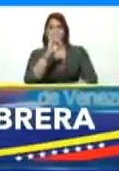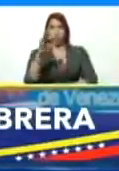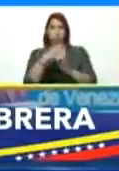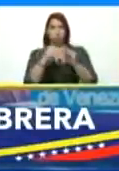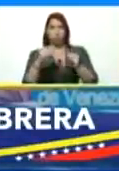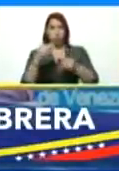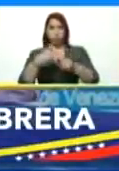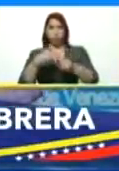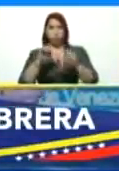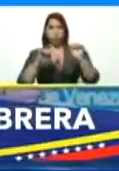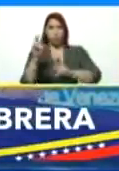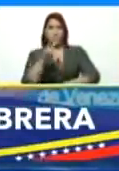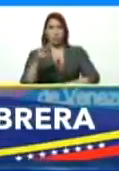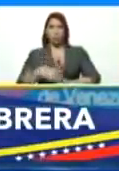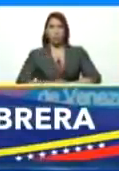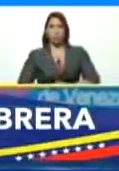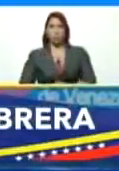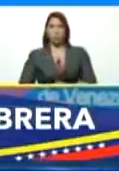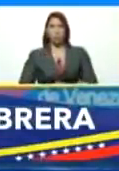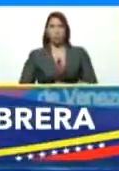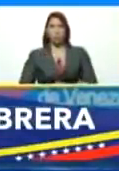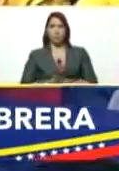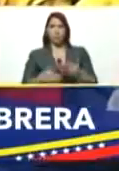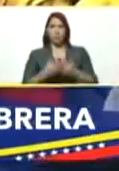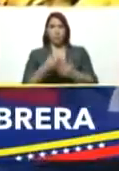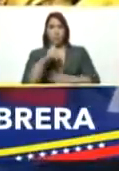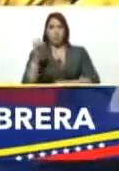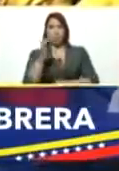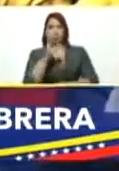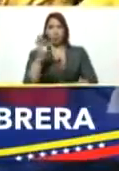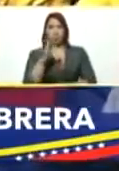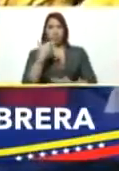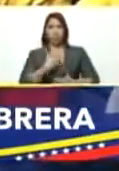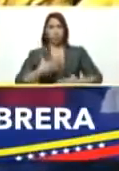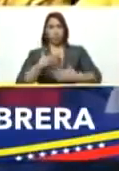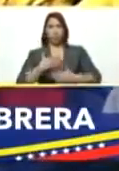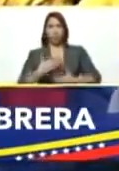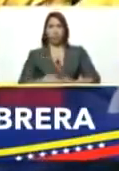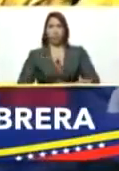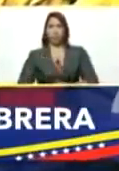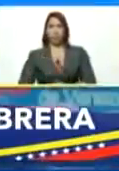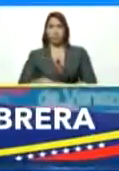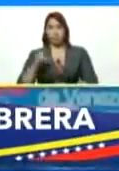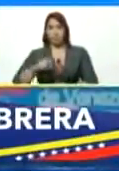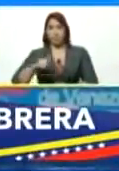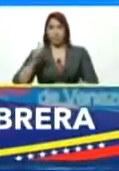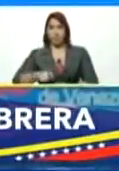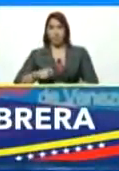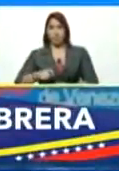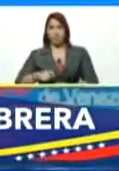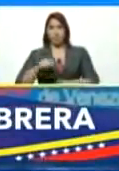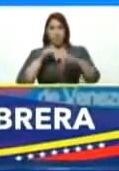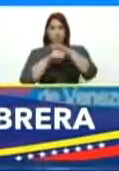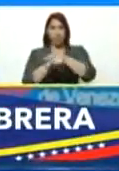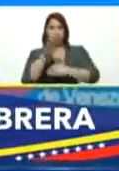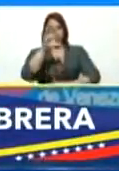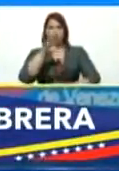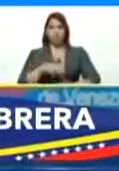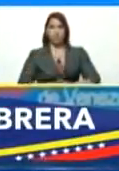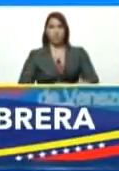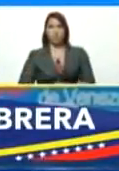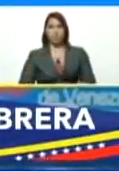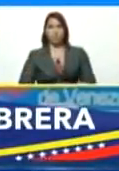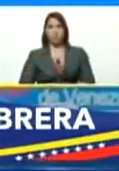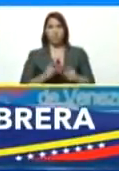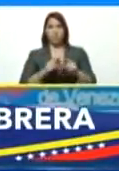petroquímica venezolana al 100% para satisfacer las necesidades internas del país y